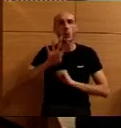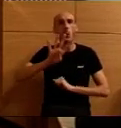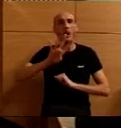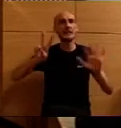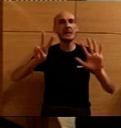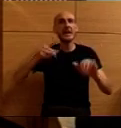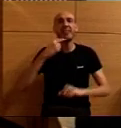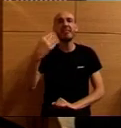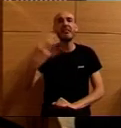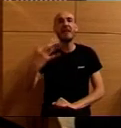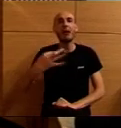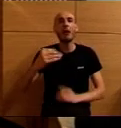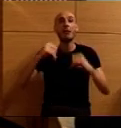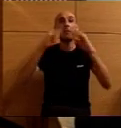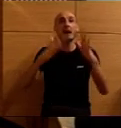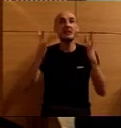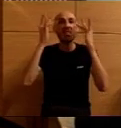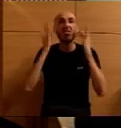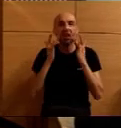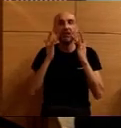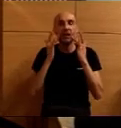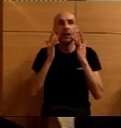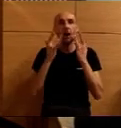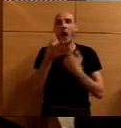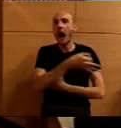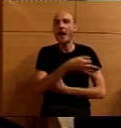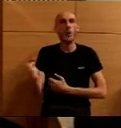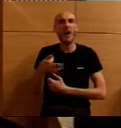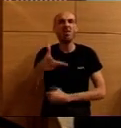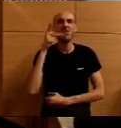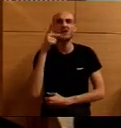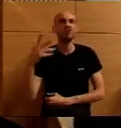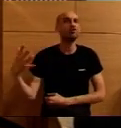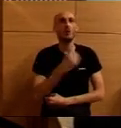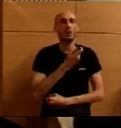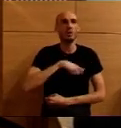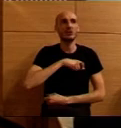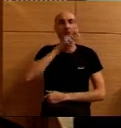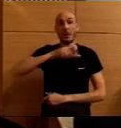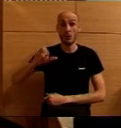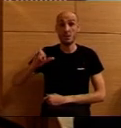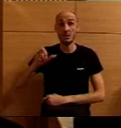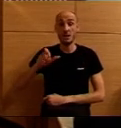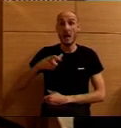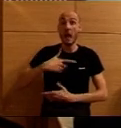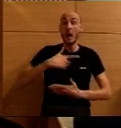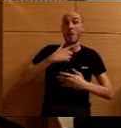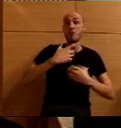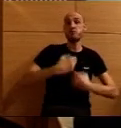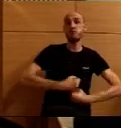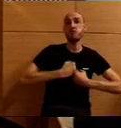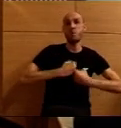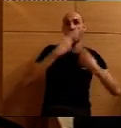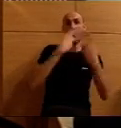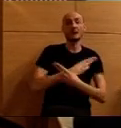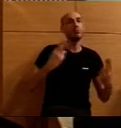que todos los españoles tienen derecho a disfrutar de una vivienda digna y adecuada, que los poderes públicos promoverán las condiciones necesarias y establecerán